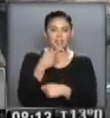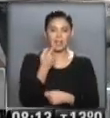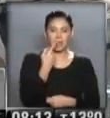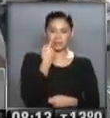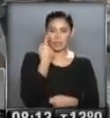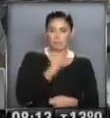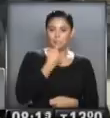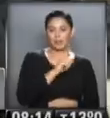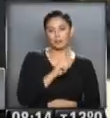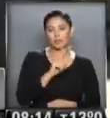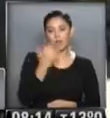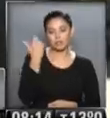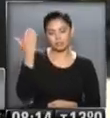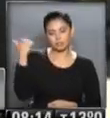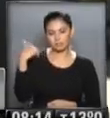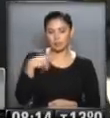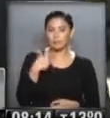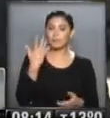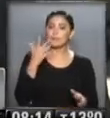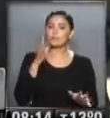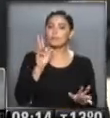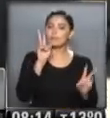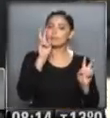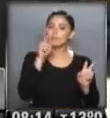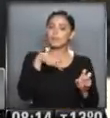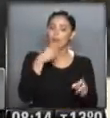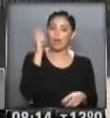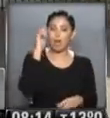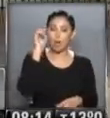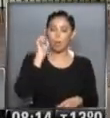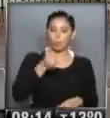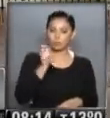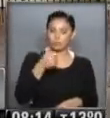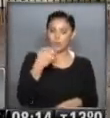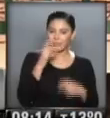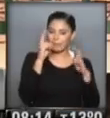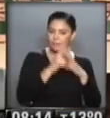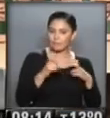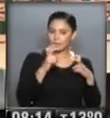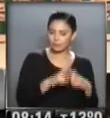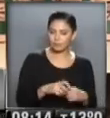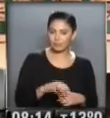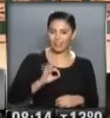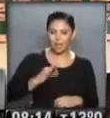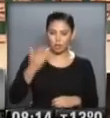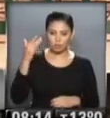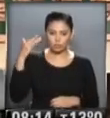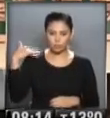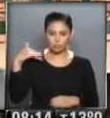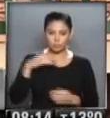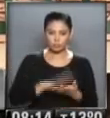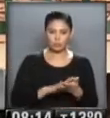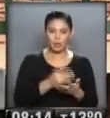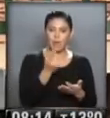lo novedoso o quizás el tema para la justicia para que investigue es qué ha sucedido en los últimos años con la